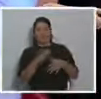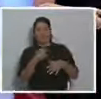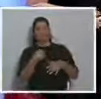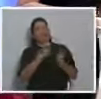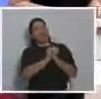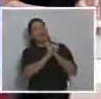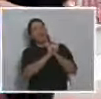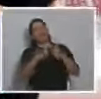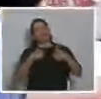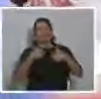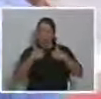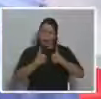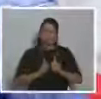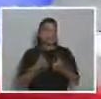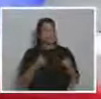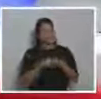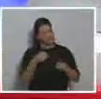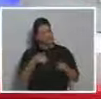suya.